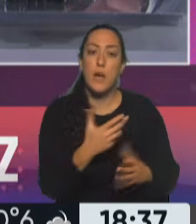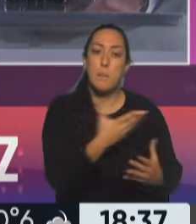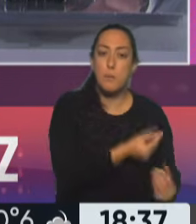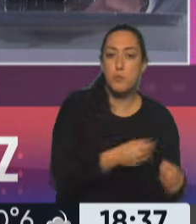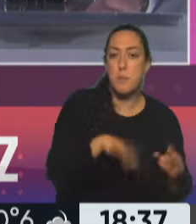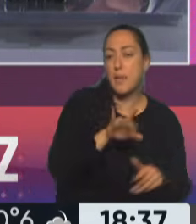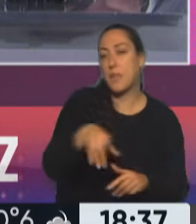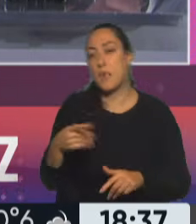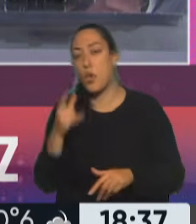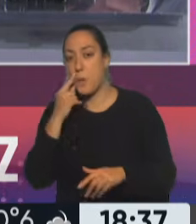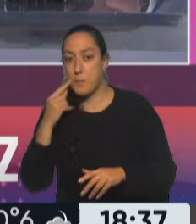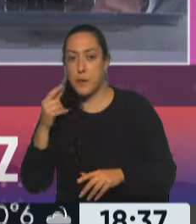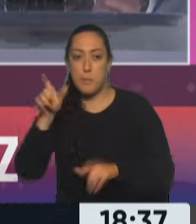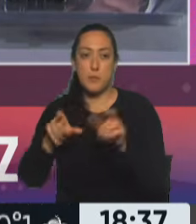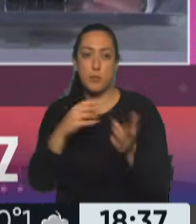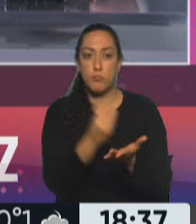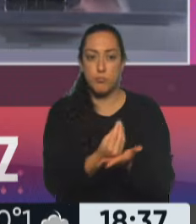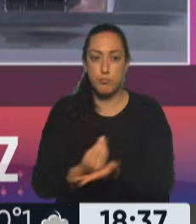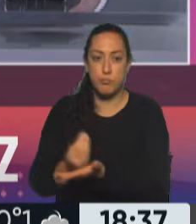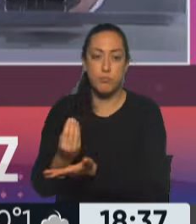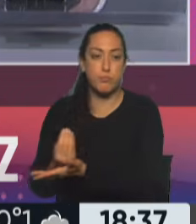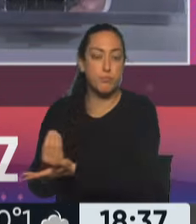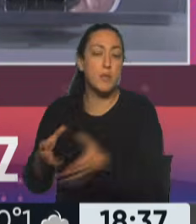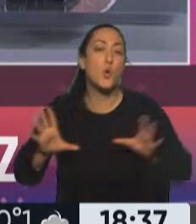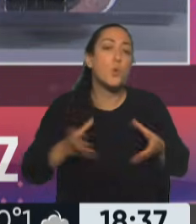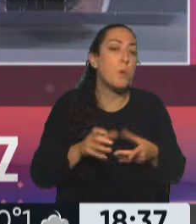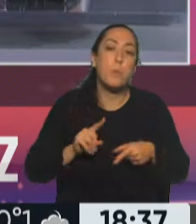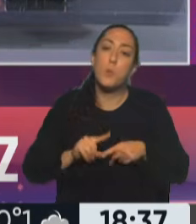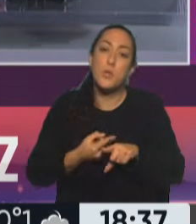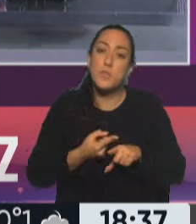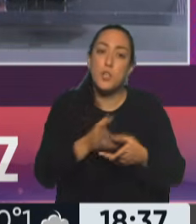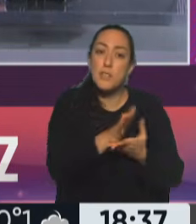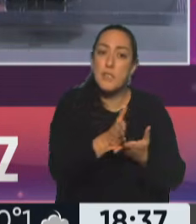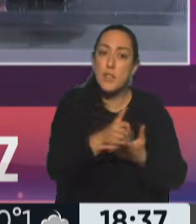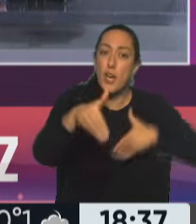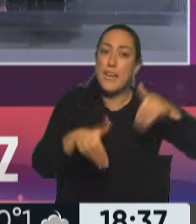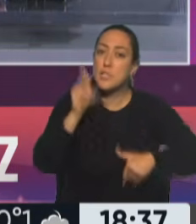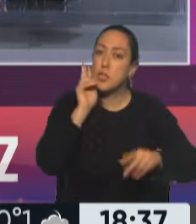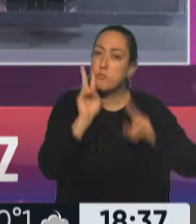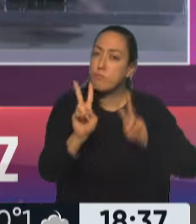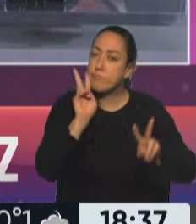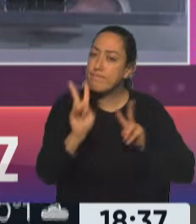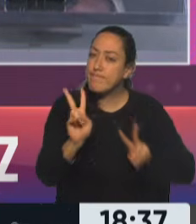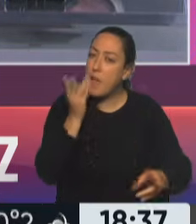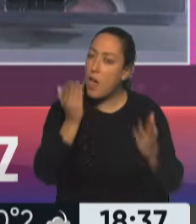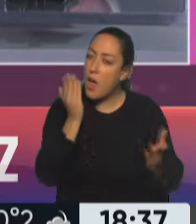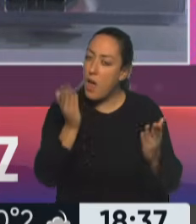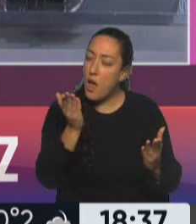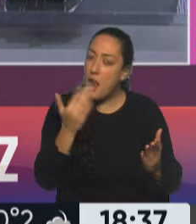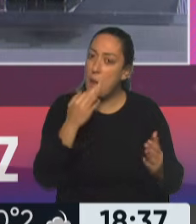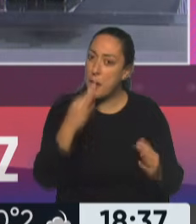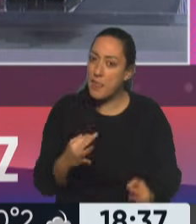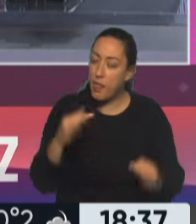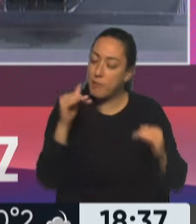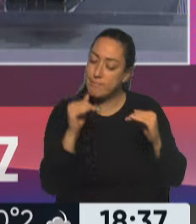porque también los partidos, sobre todo más de centro, están viendo esta elección también, están viendo que realmente es una pelea mucho